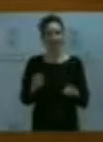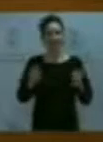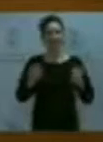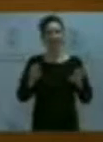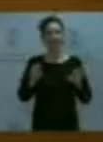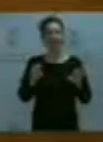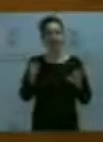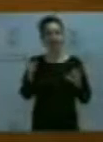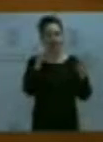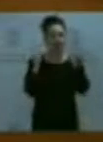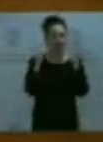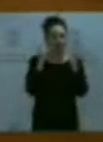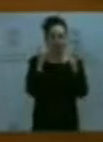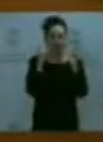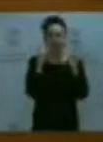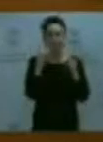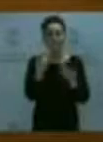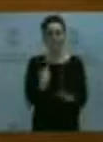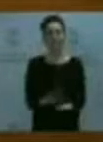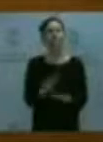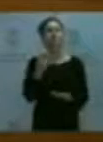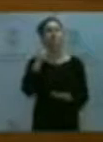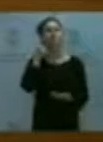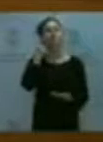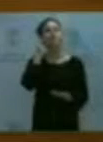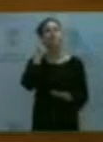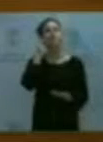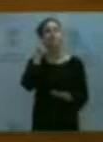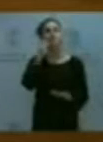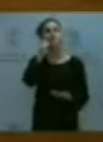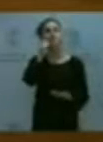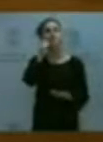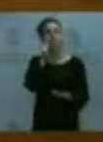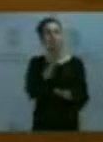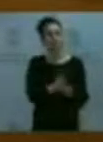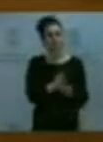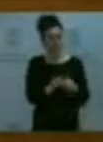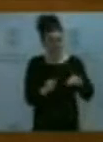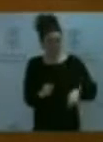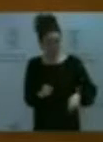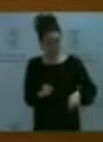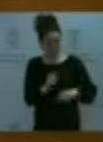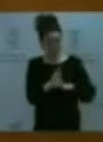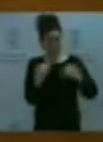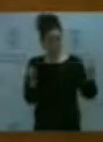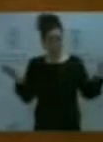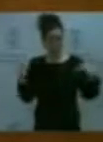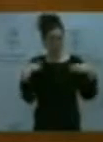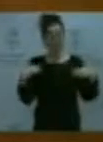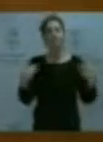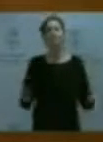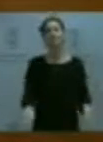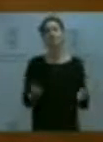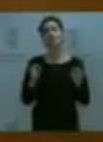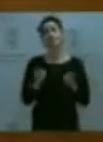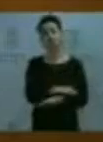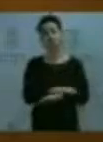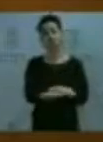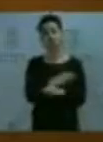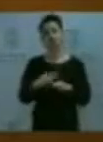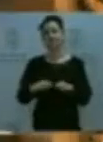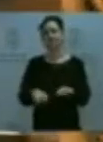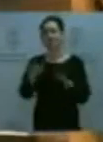Parlamento. El Gobierno tiene una política fiscal desastrosa. Una política